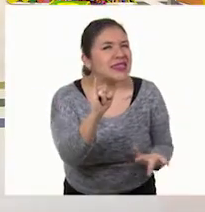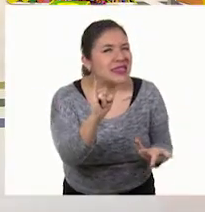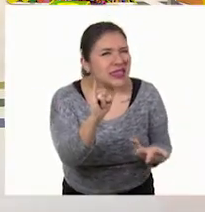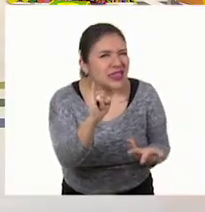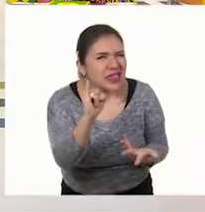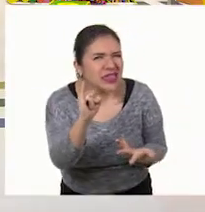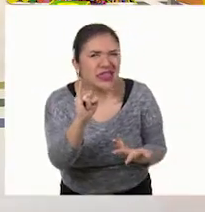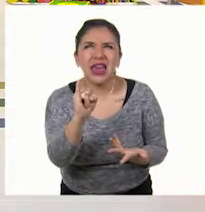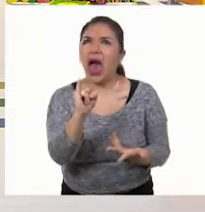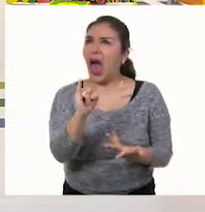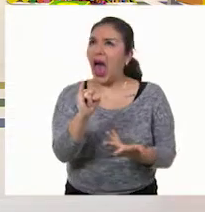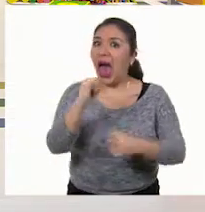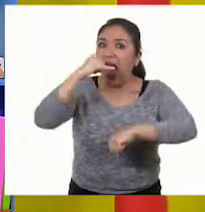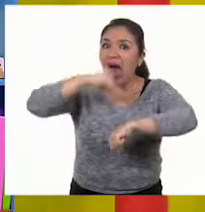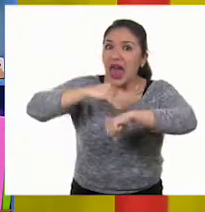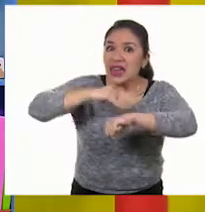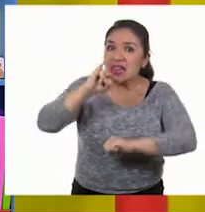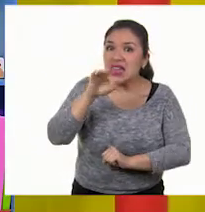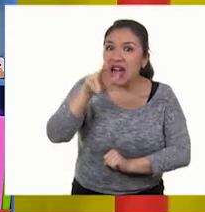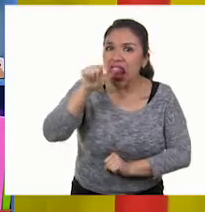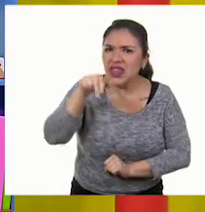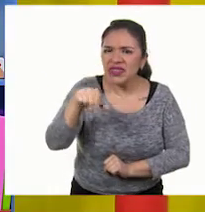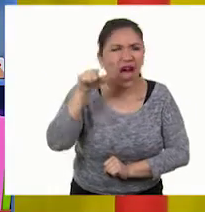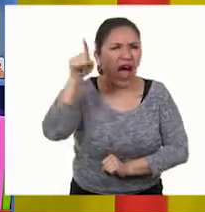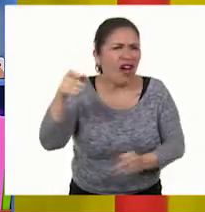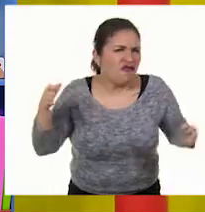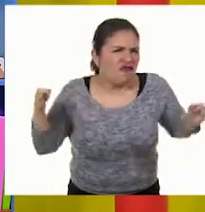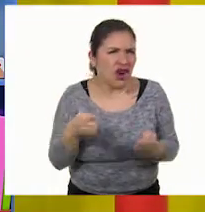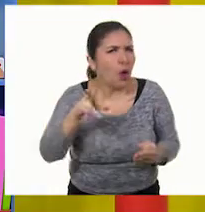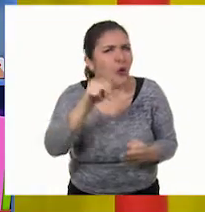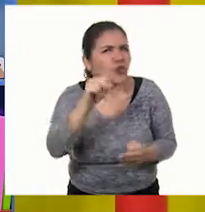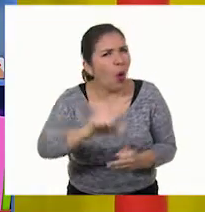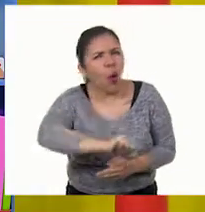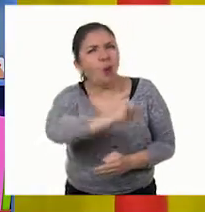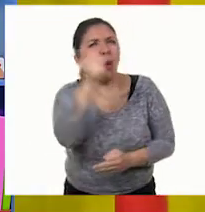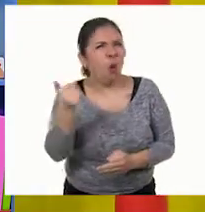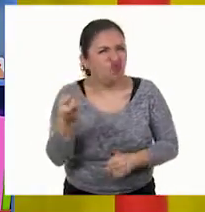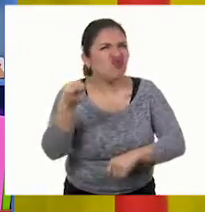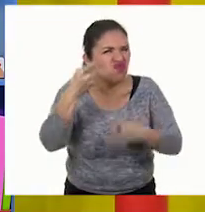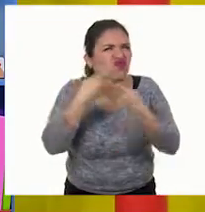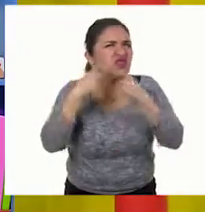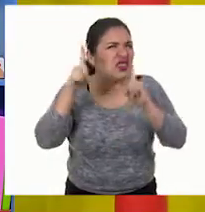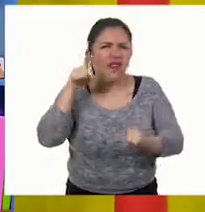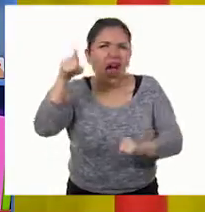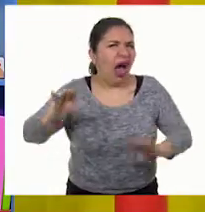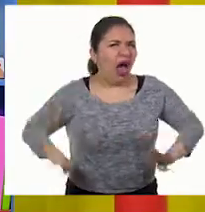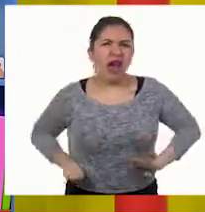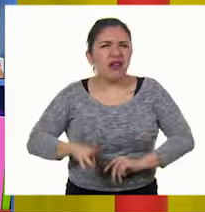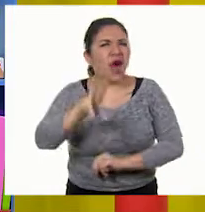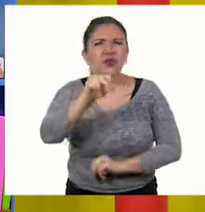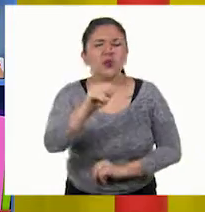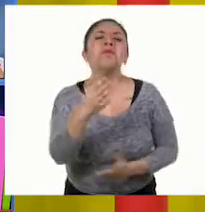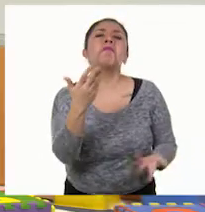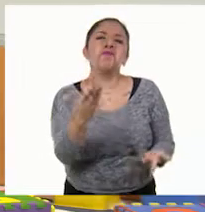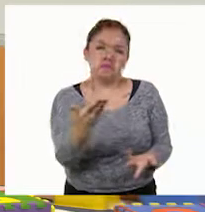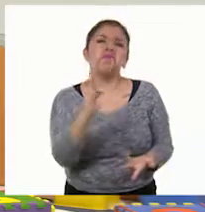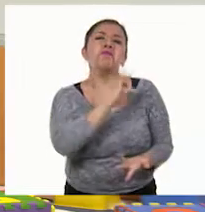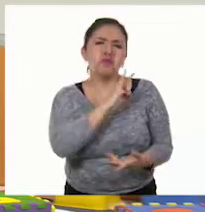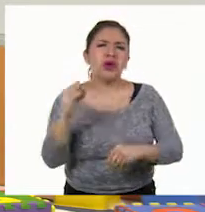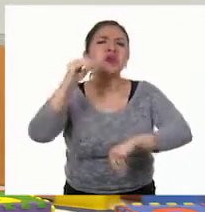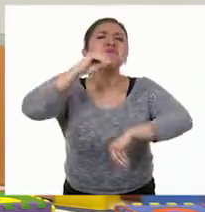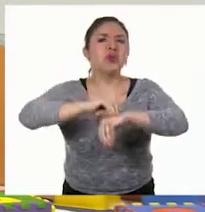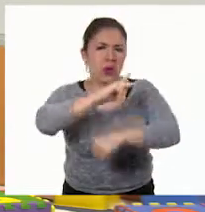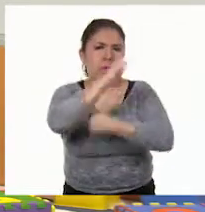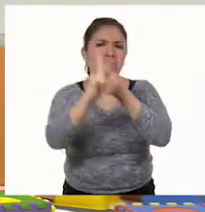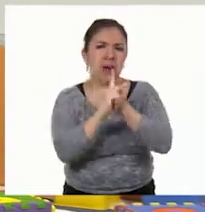Yo pensé en Irlanda, pero ahí no hay esquimales, ¿verdad? No, no, bueno, no creo. Podría ser porque hace mucho frío, pero no. Pero los... vamos a poner Irlanda. La